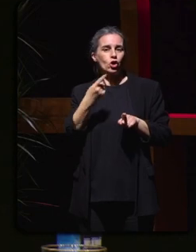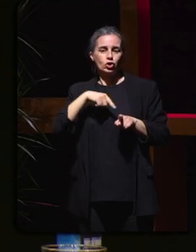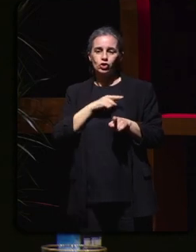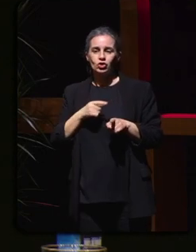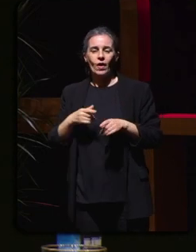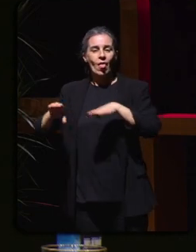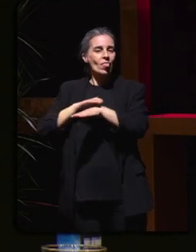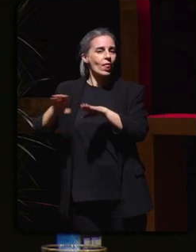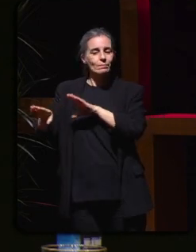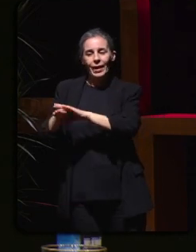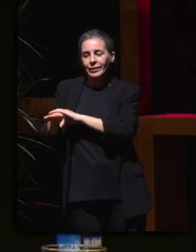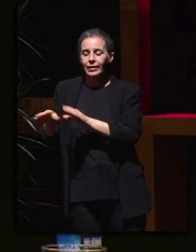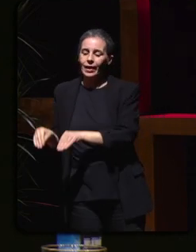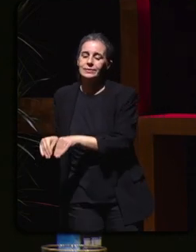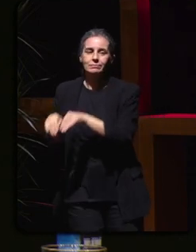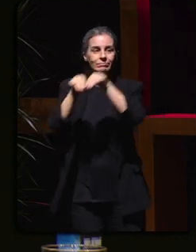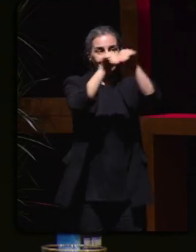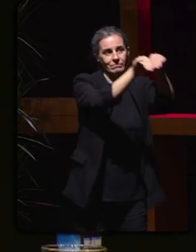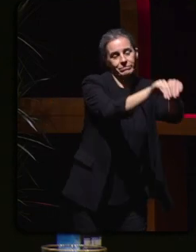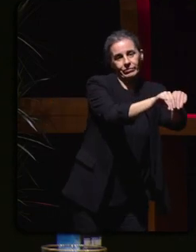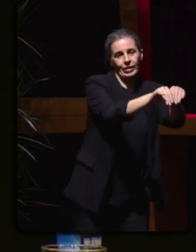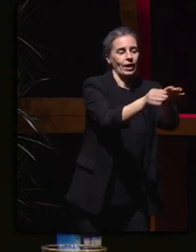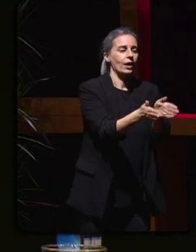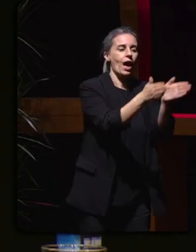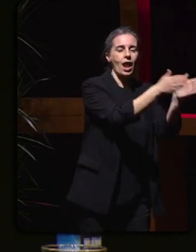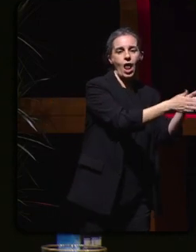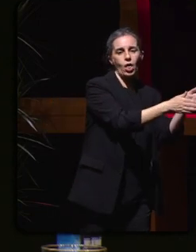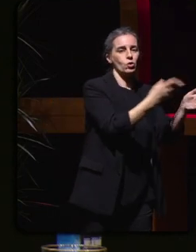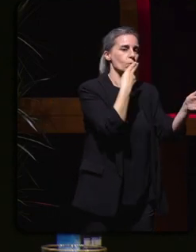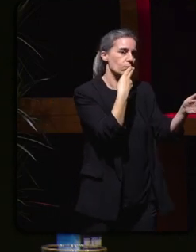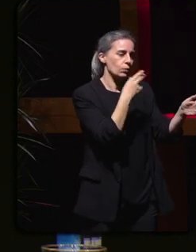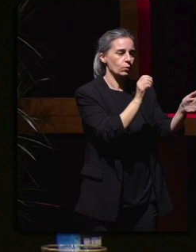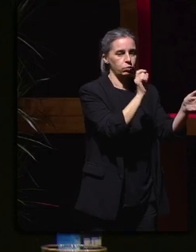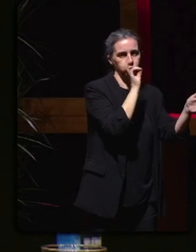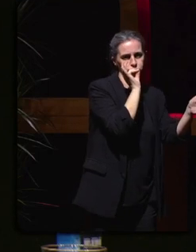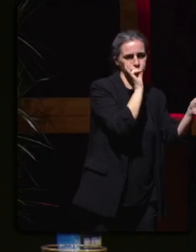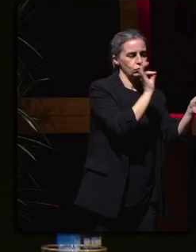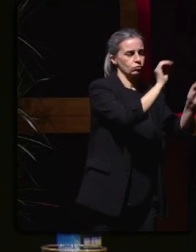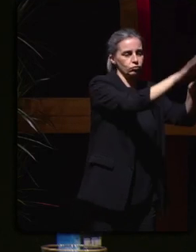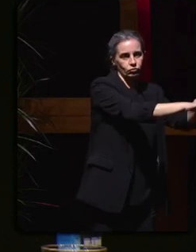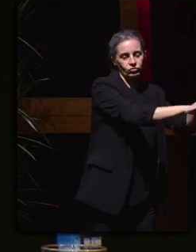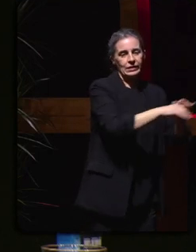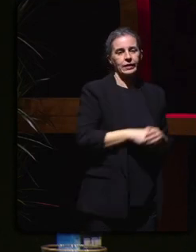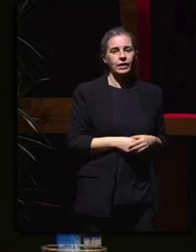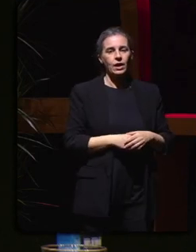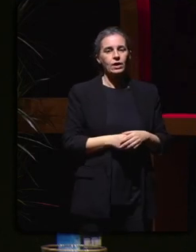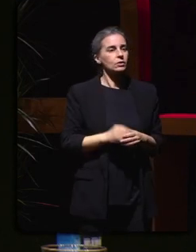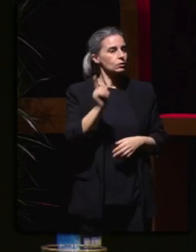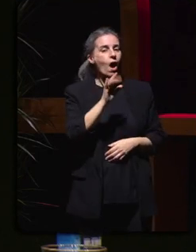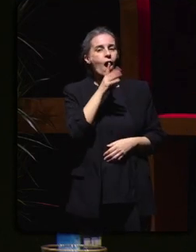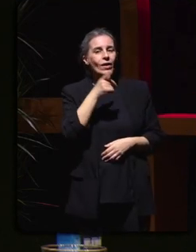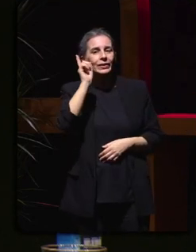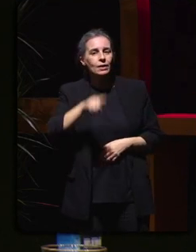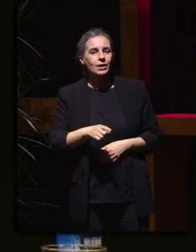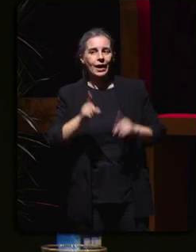dejarles el brandy y el puro al lado de la chimenea ahora la comodidad pasa porque no molestemos Cuando